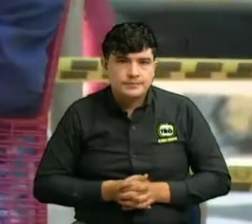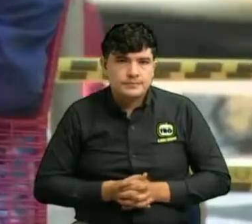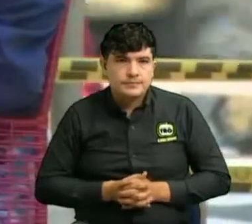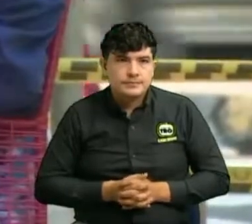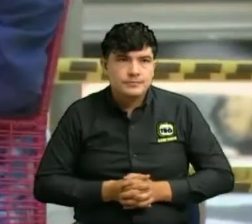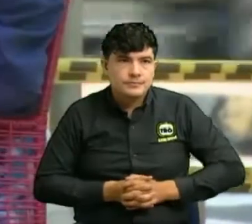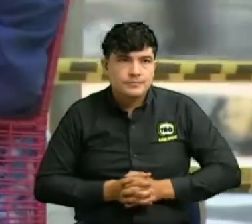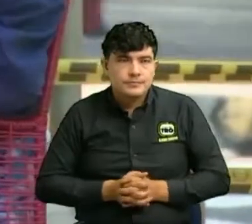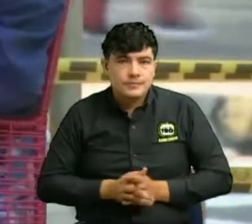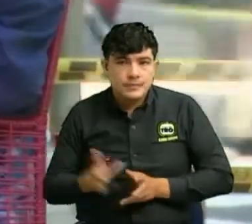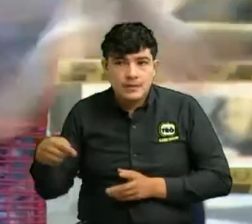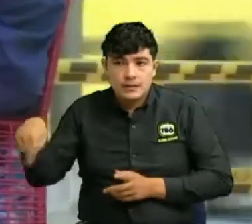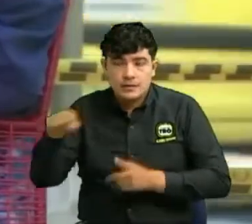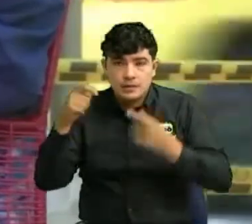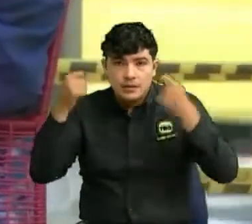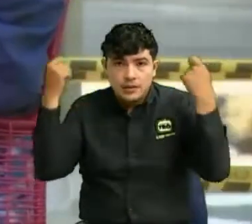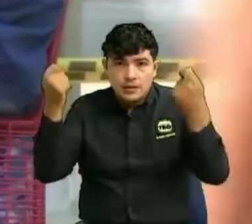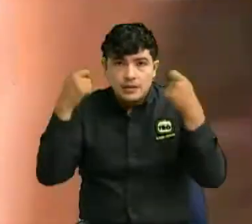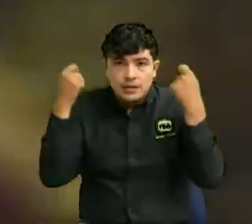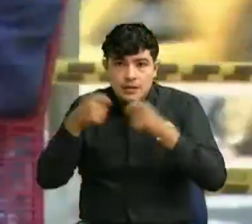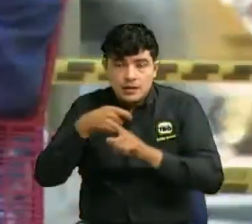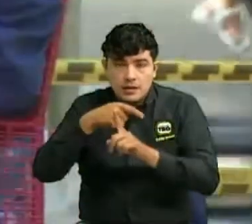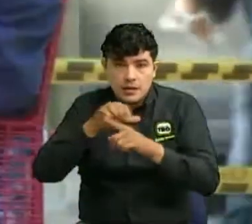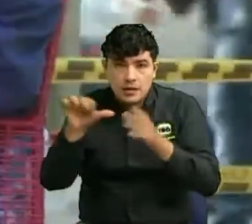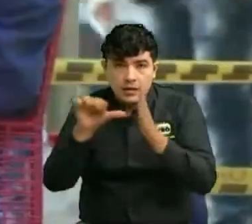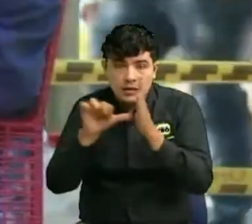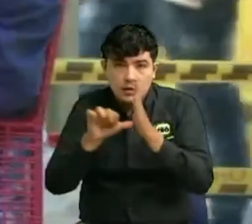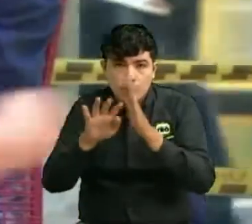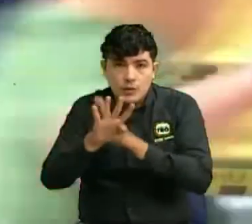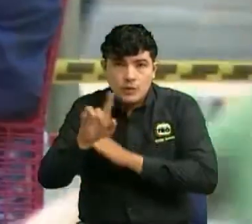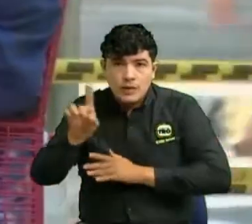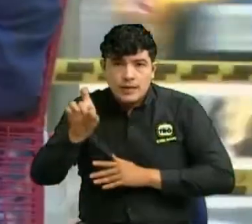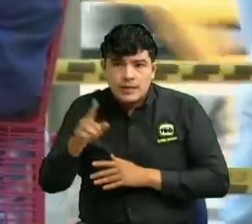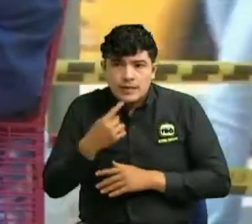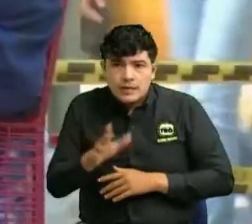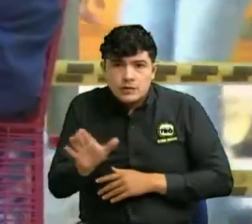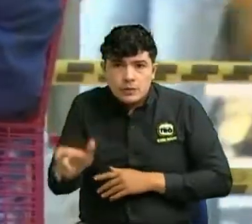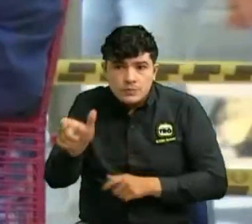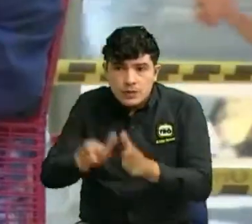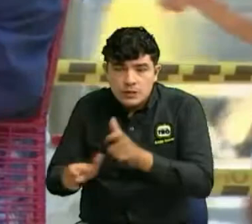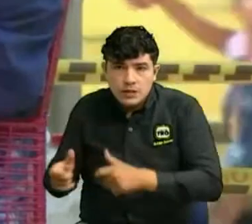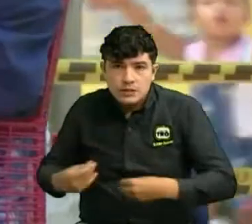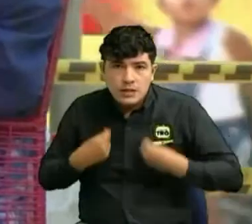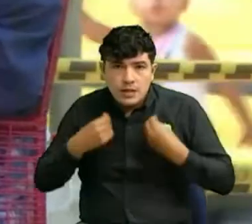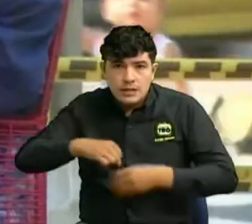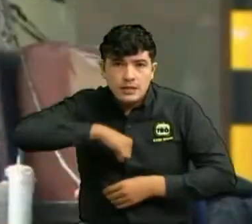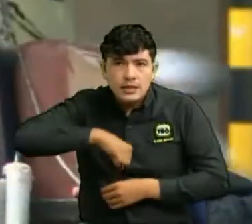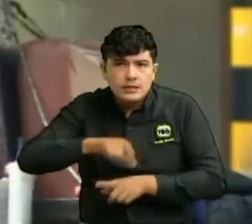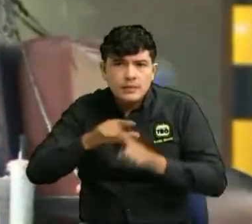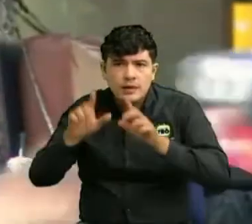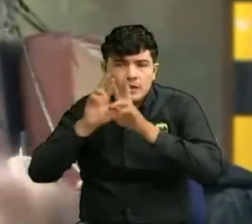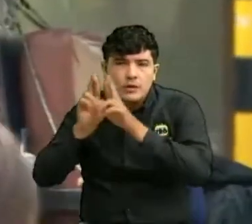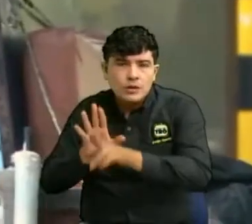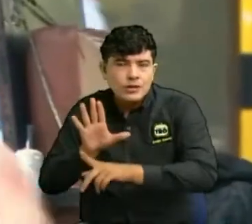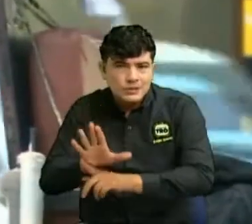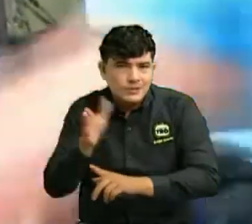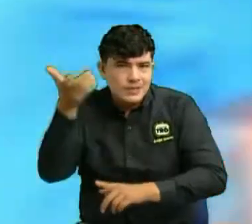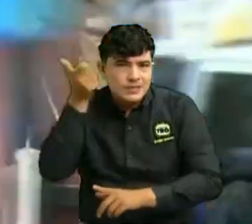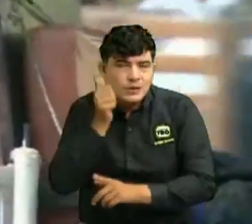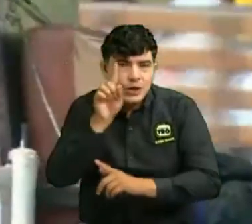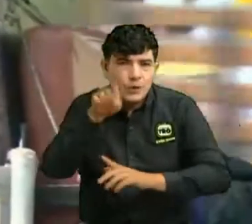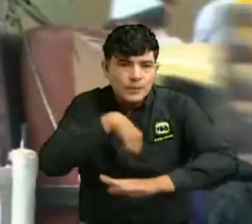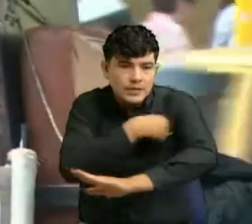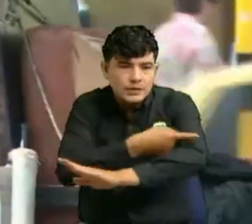En aplicación del parágrafo del artículo 46, sus sobrevivientes tienen derecho, pero a una pensión de